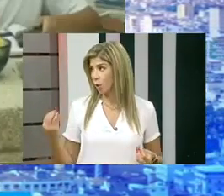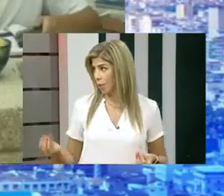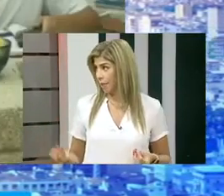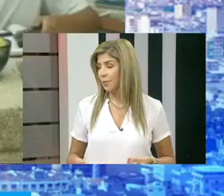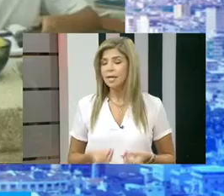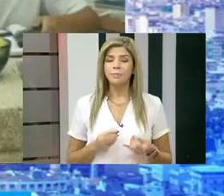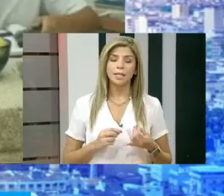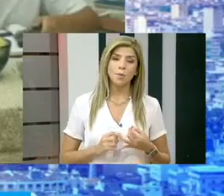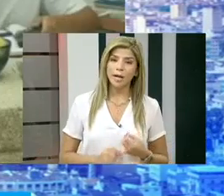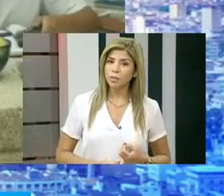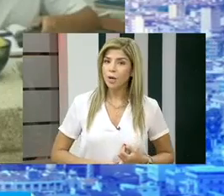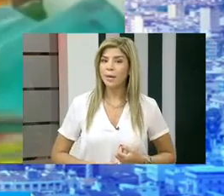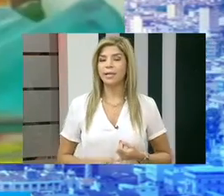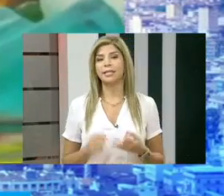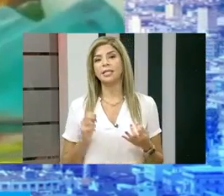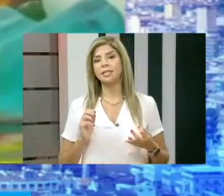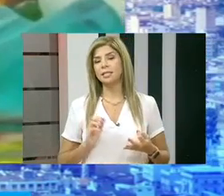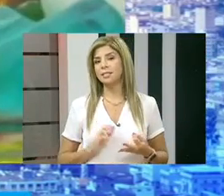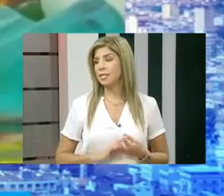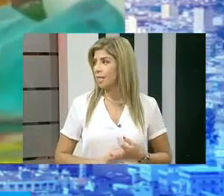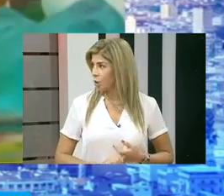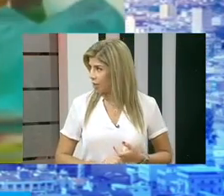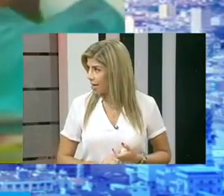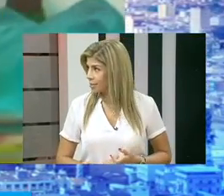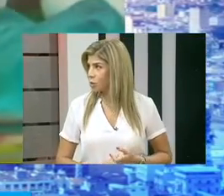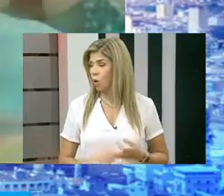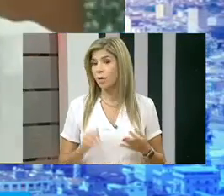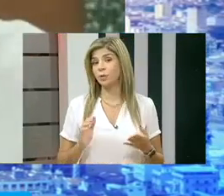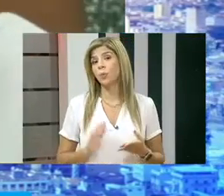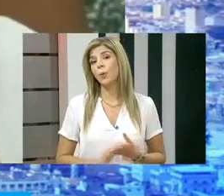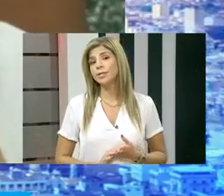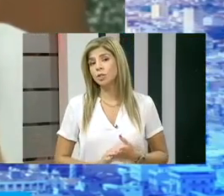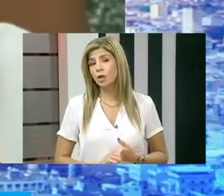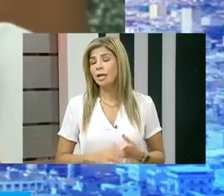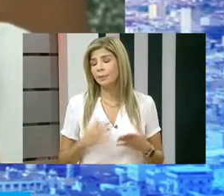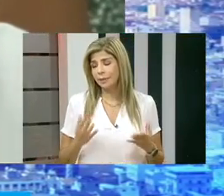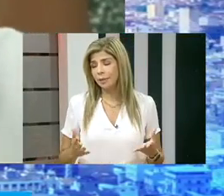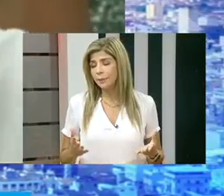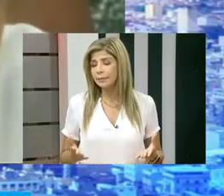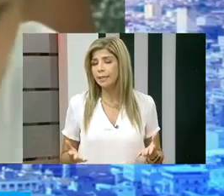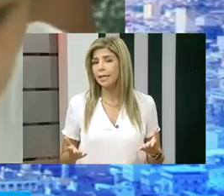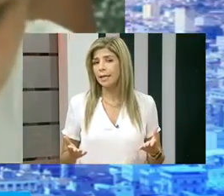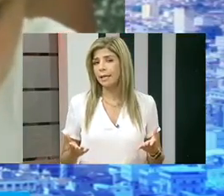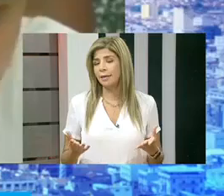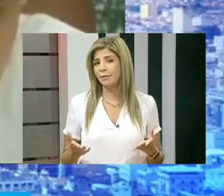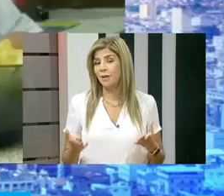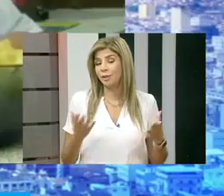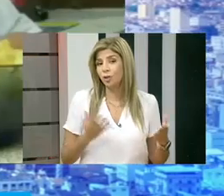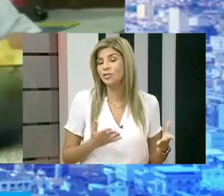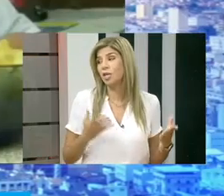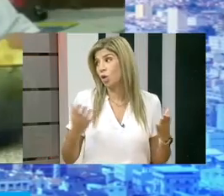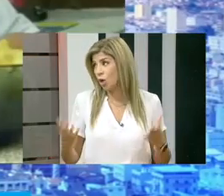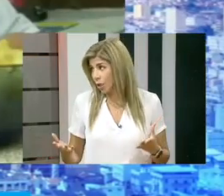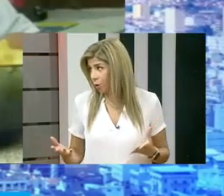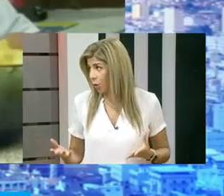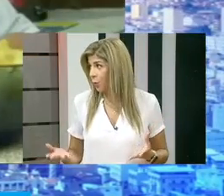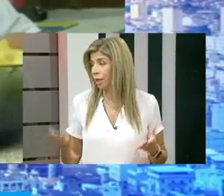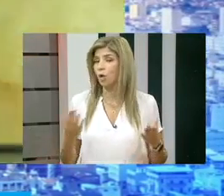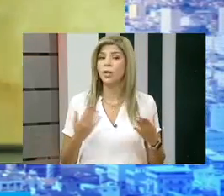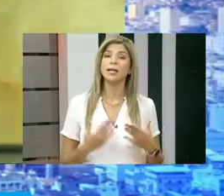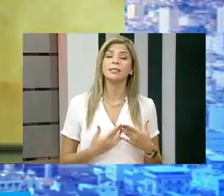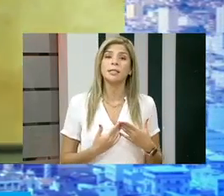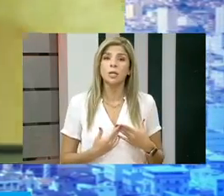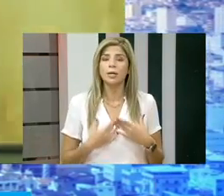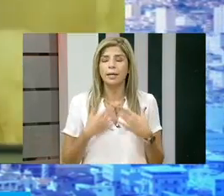cardiovascular. Tenemos casos de pancreatitis, hígado graso y por supuesto, lamentablemente, el factor psicológico, ¿no? Porque no dejan